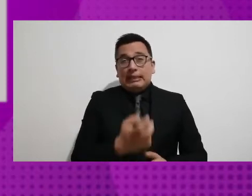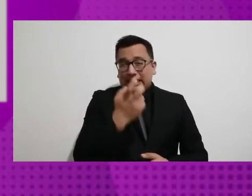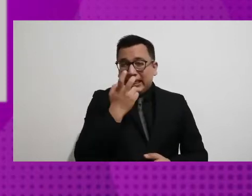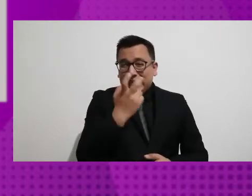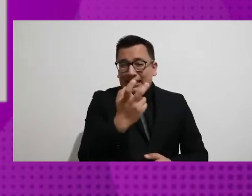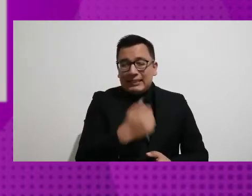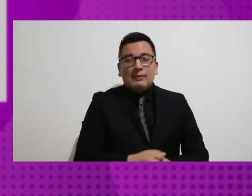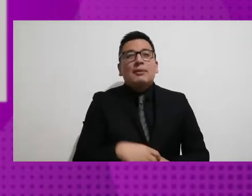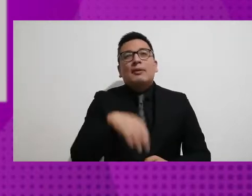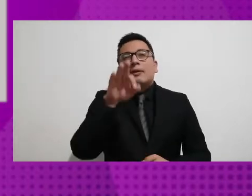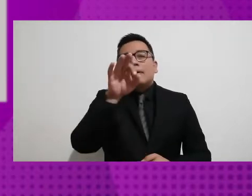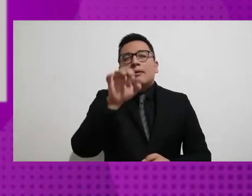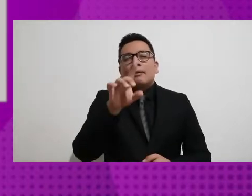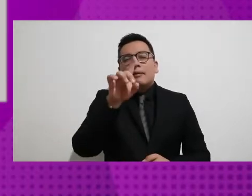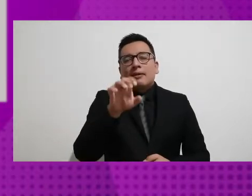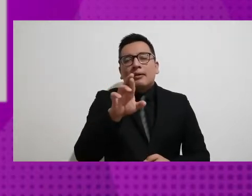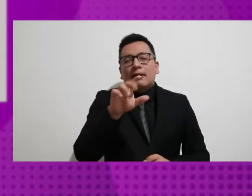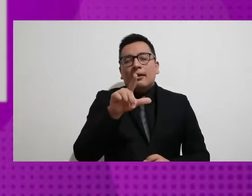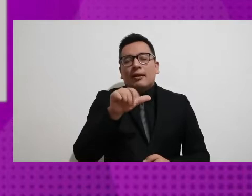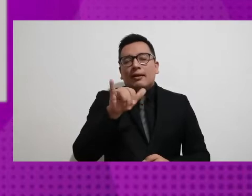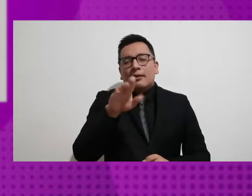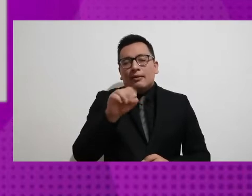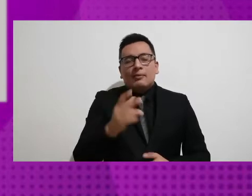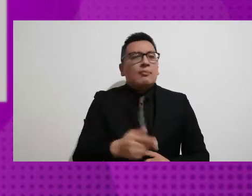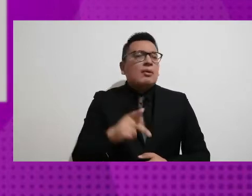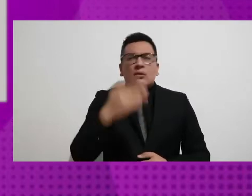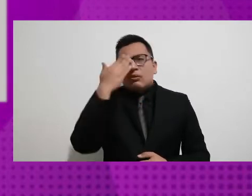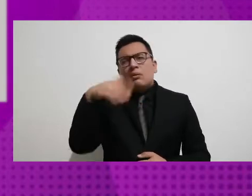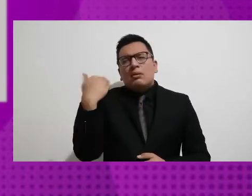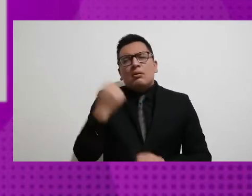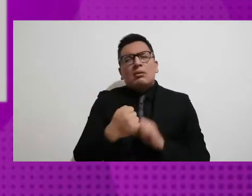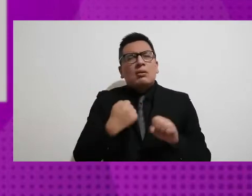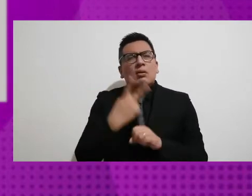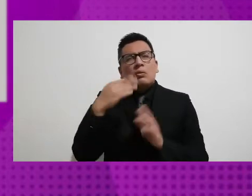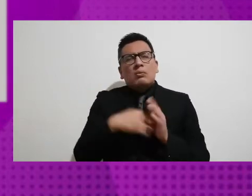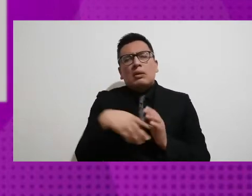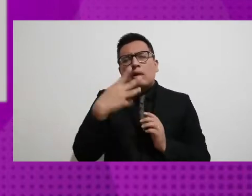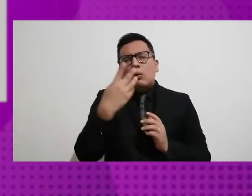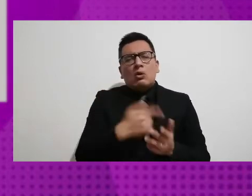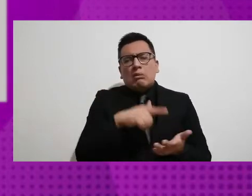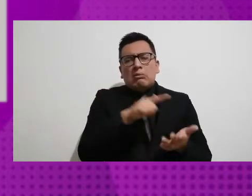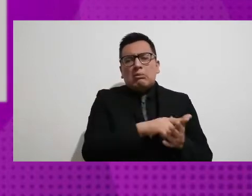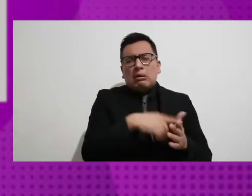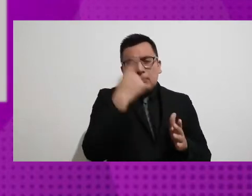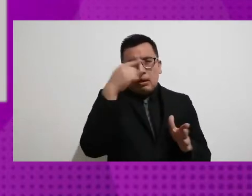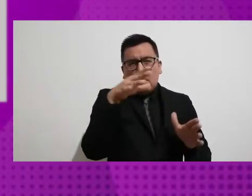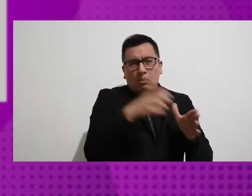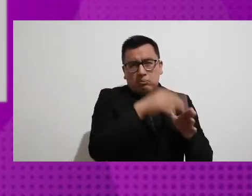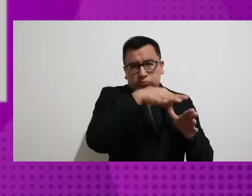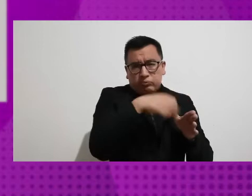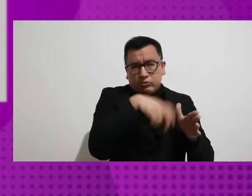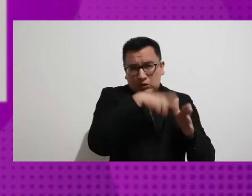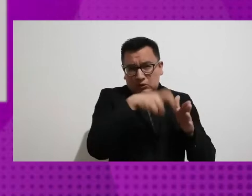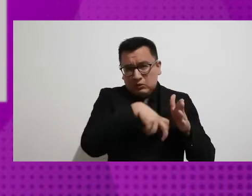federal. Ahora, a raíz de la reforma político-electoral de 2014, lo que sucede es que se crea